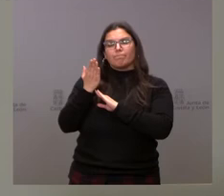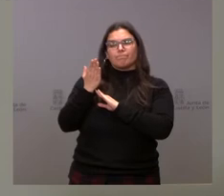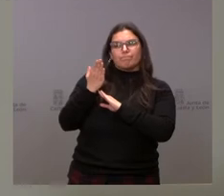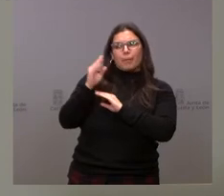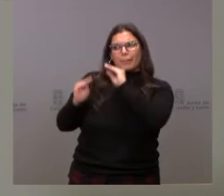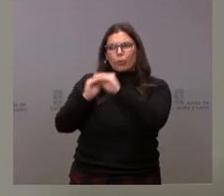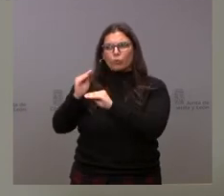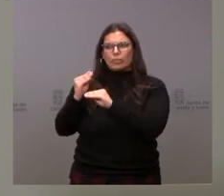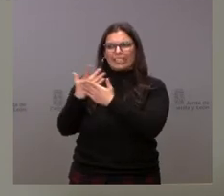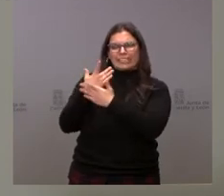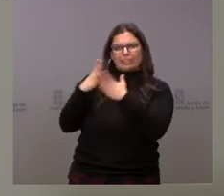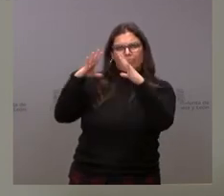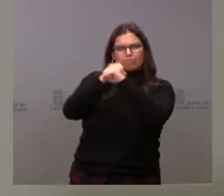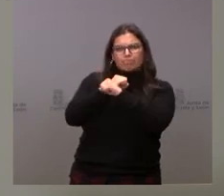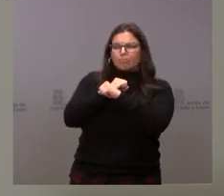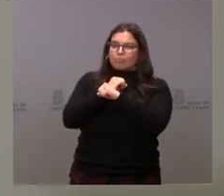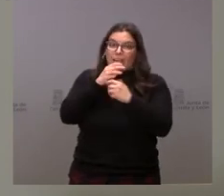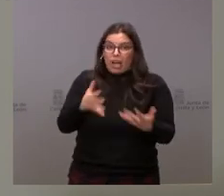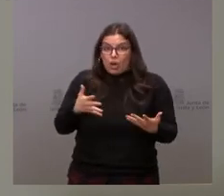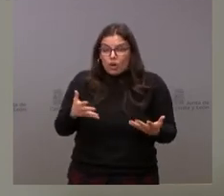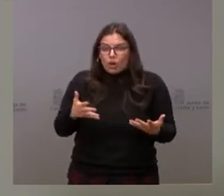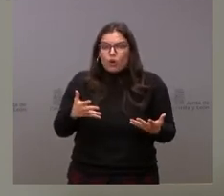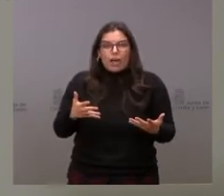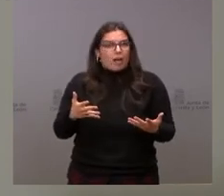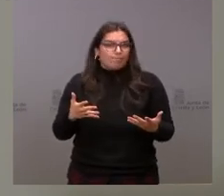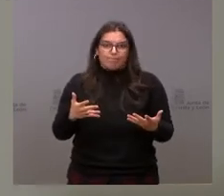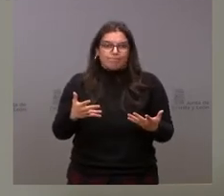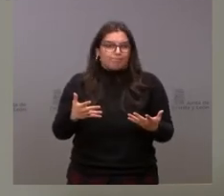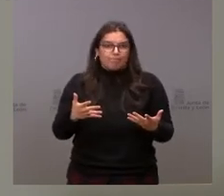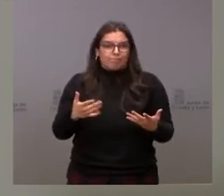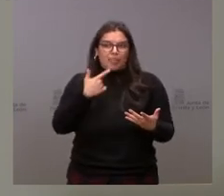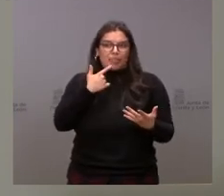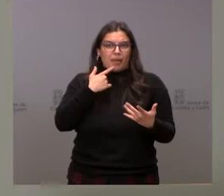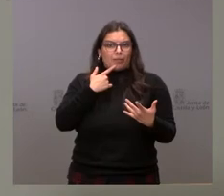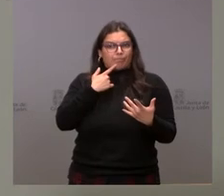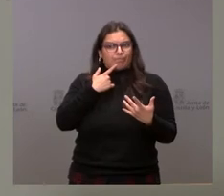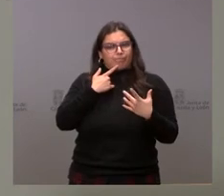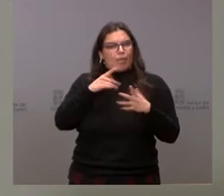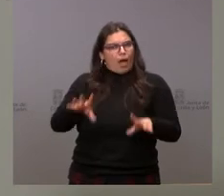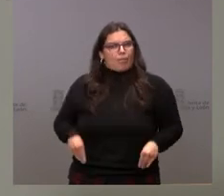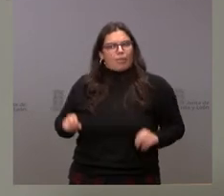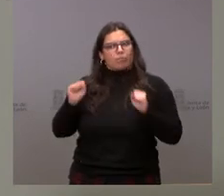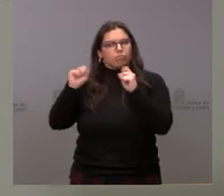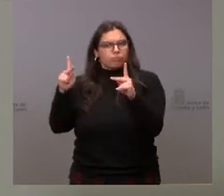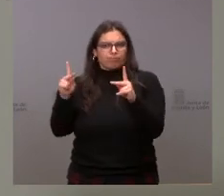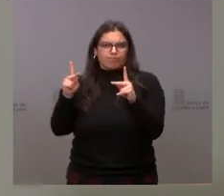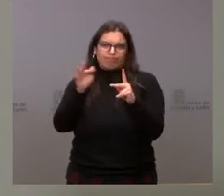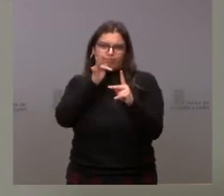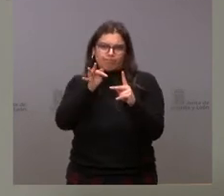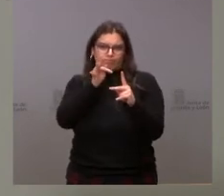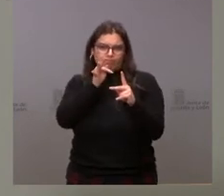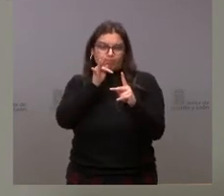aclararon hace que en este momento no podemos dar nuestra conformidad al tema